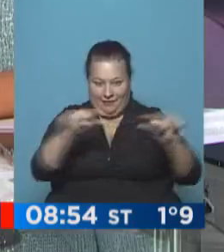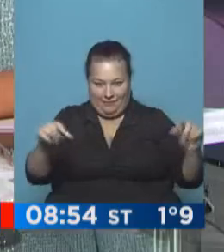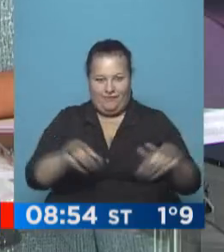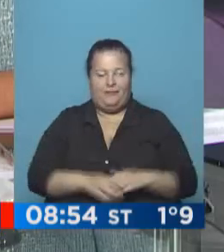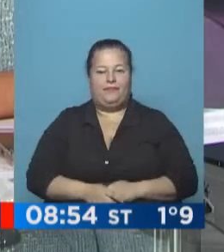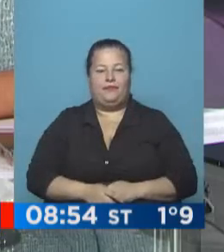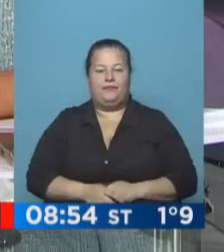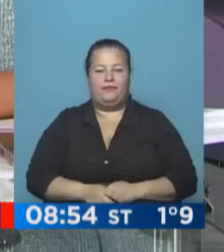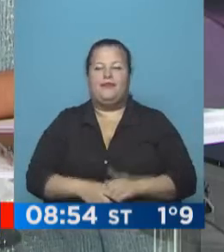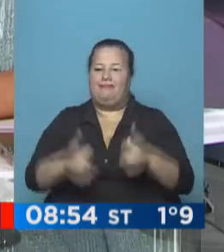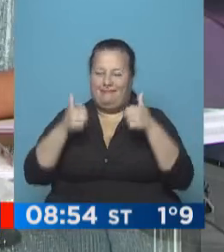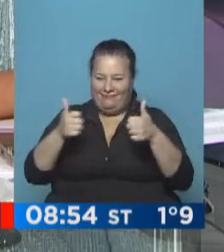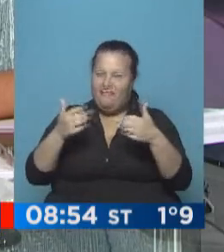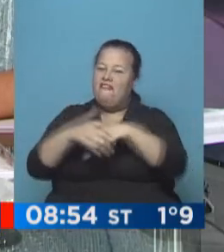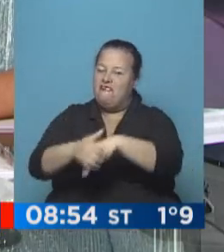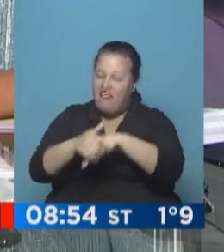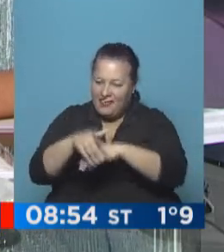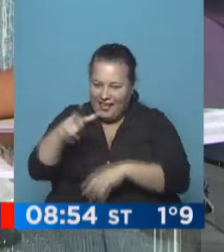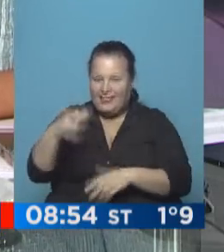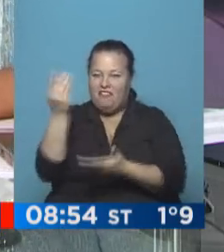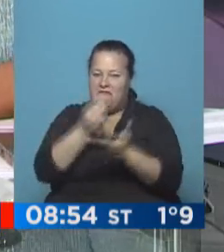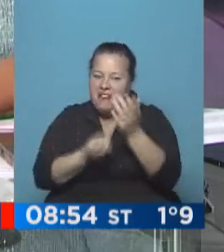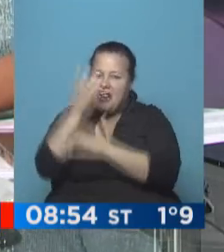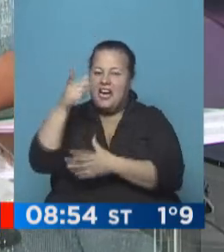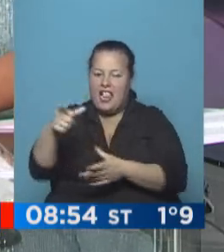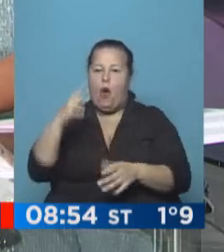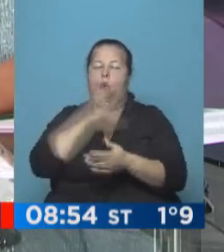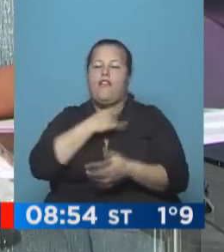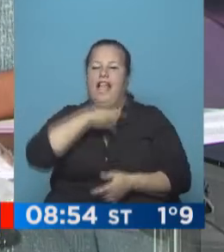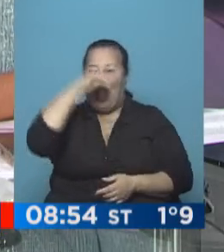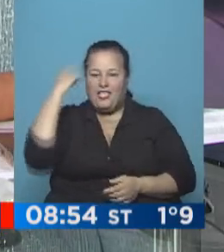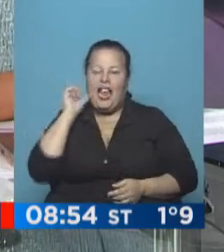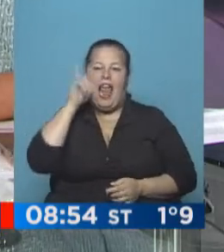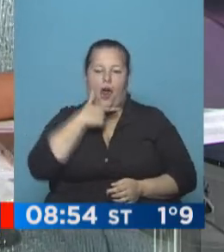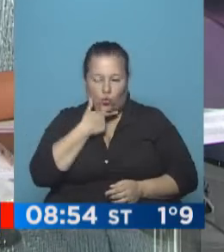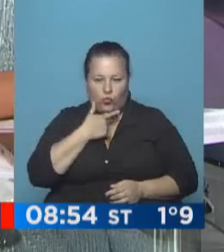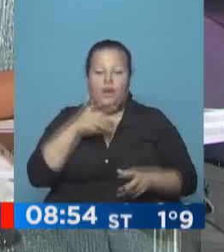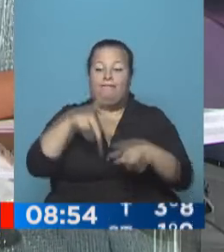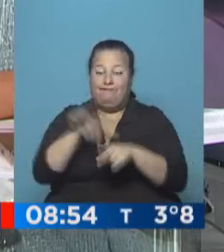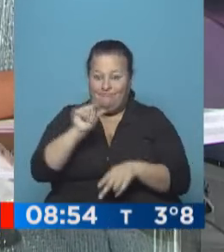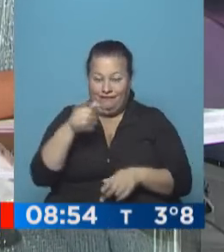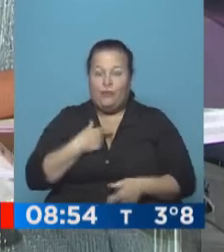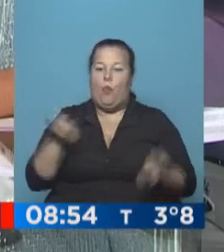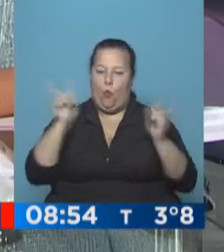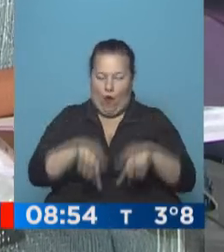@bn genial felicitaciones al diseñador de la Universidad Nacional rpida y venimos la última